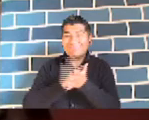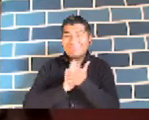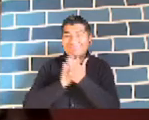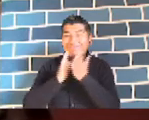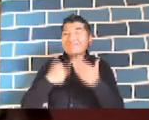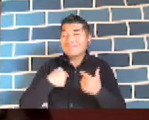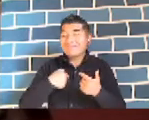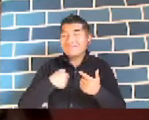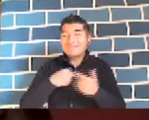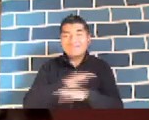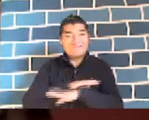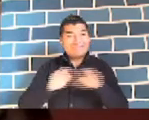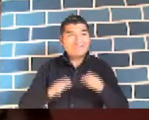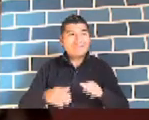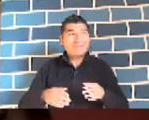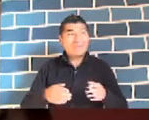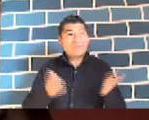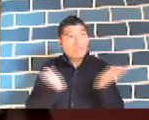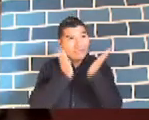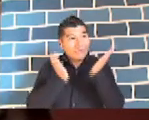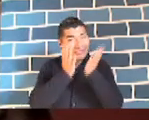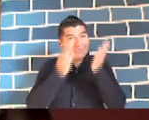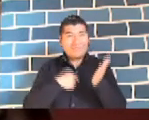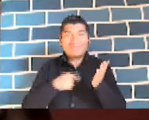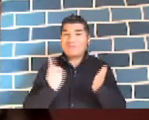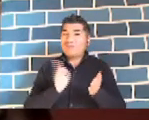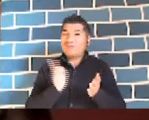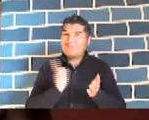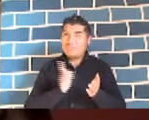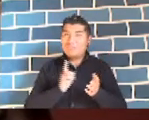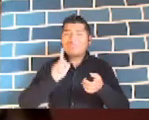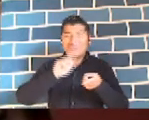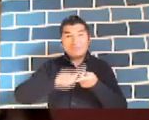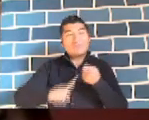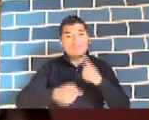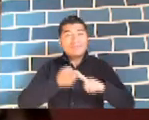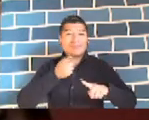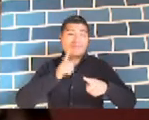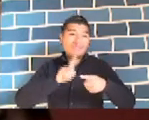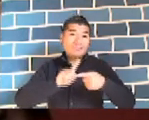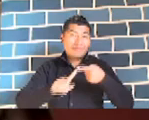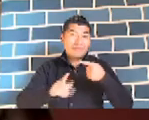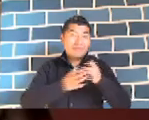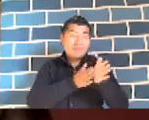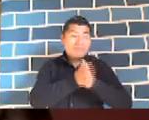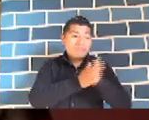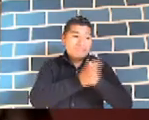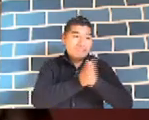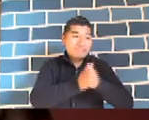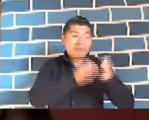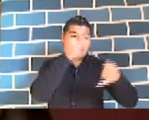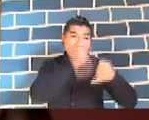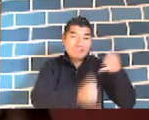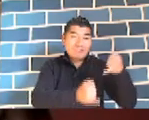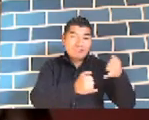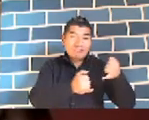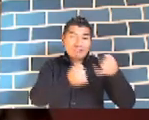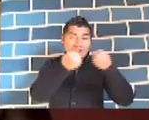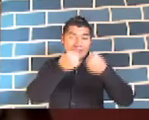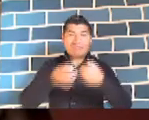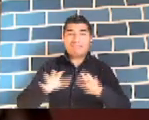de recibir alan algo a cambio las amistades interesadas al final terminan en nada